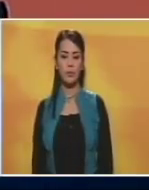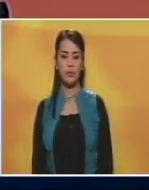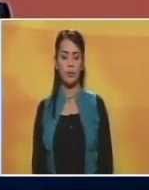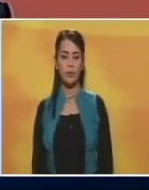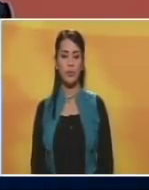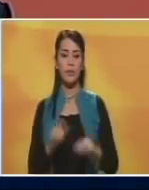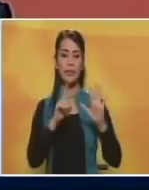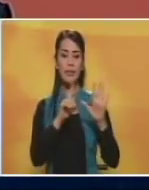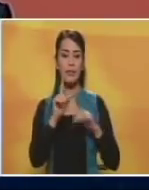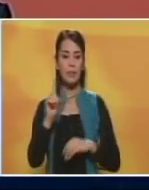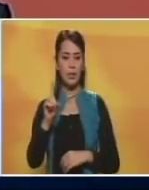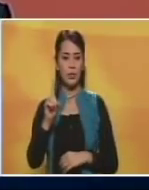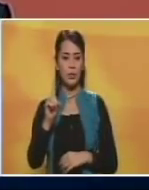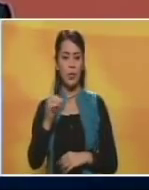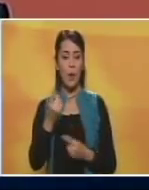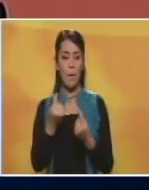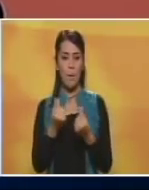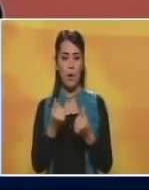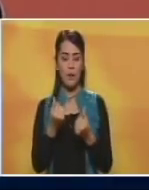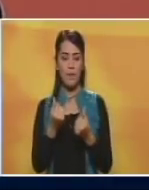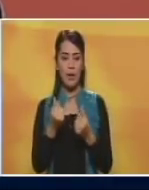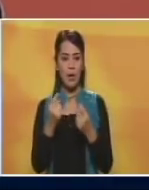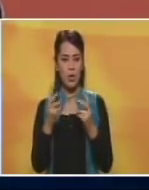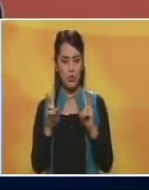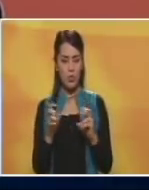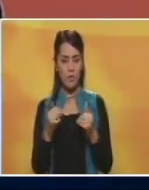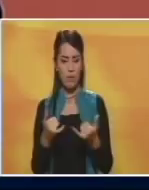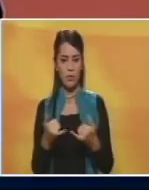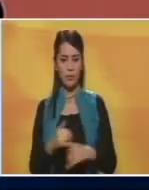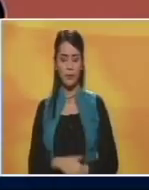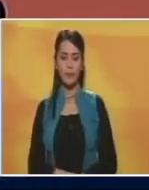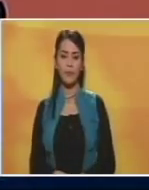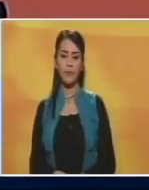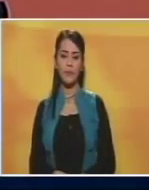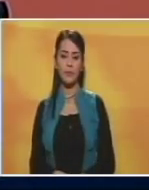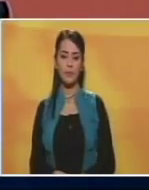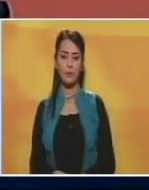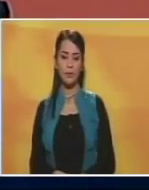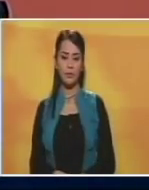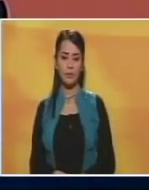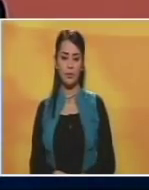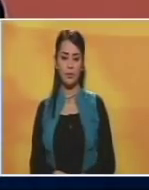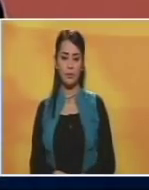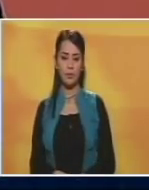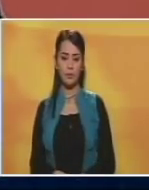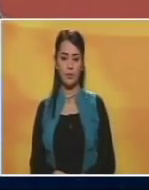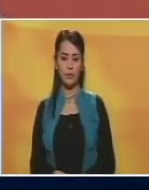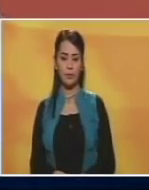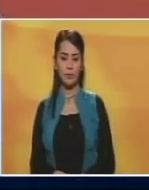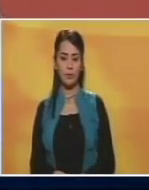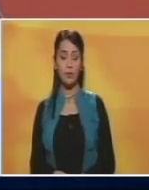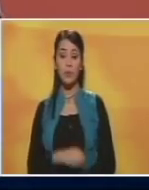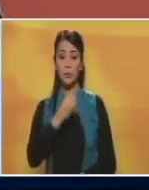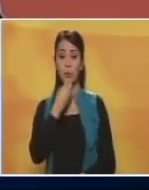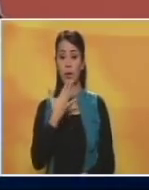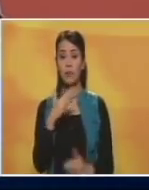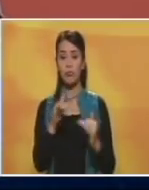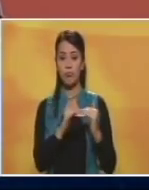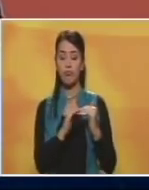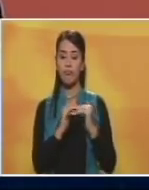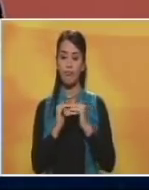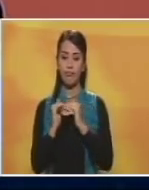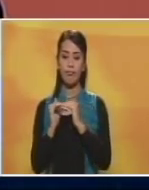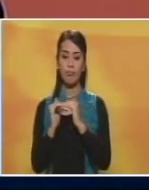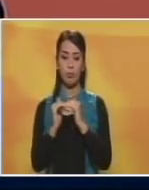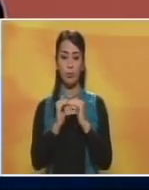en 61 bolívares soberanos, 61,12 bolívares soberanos. Sigue estable, sigue